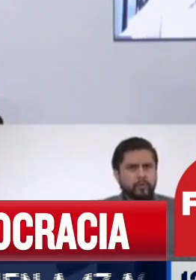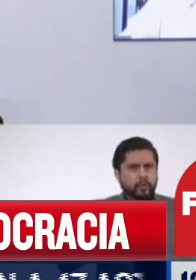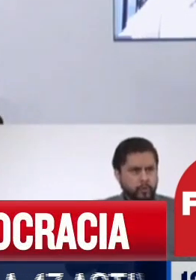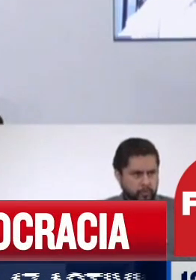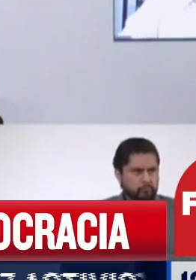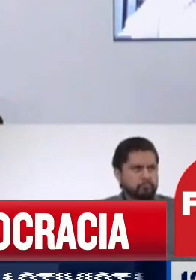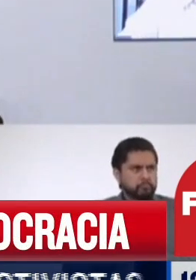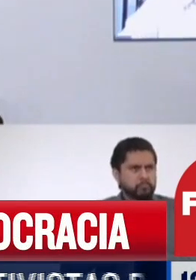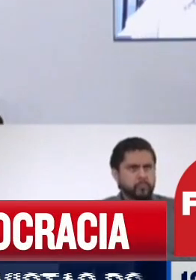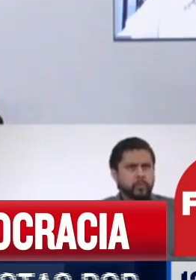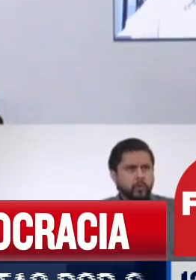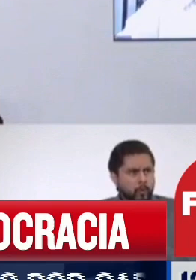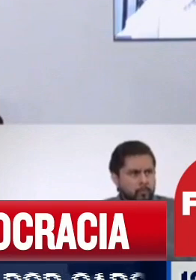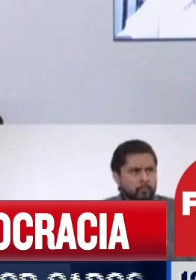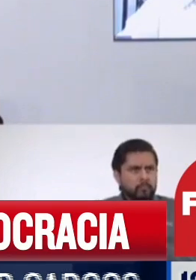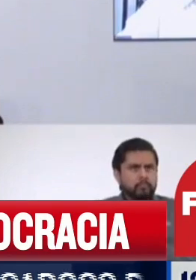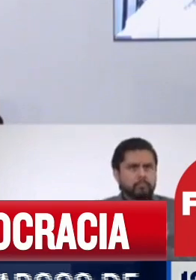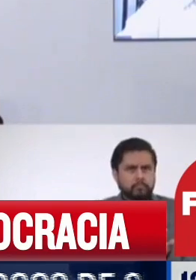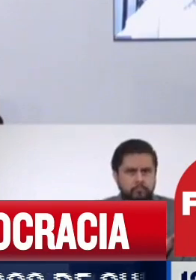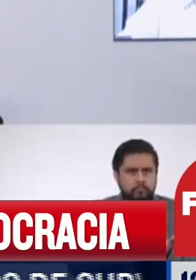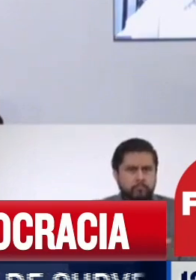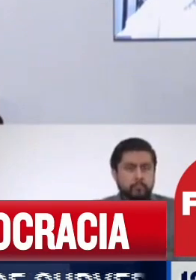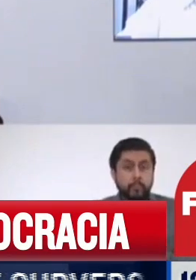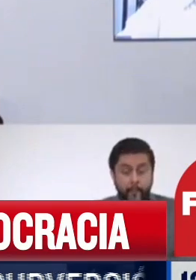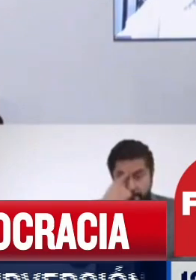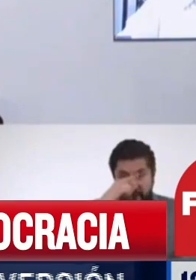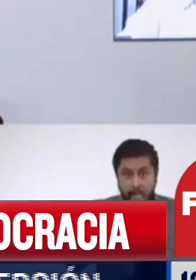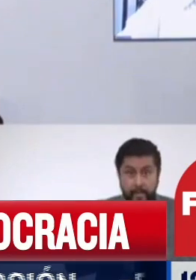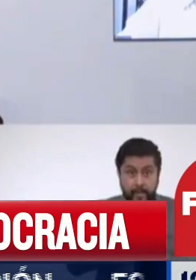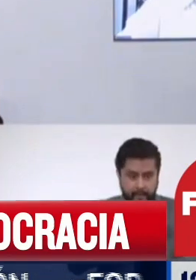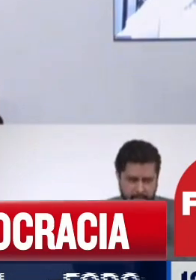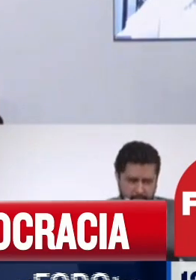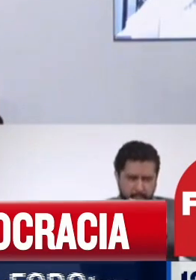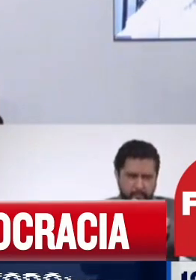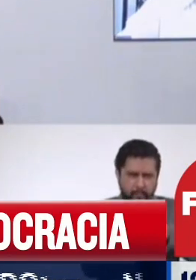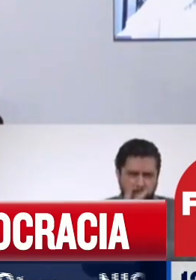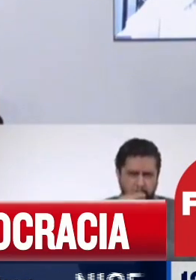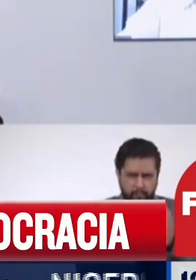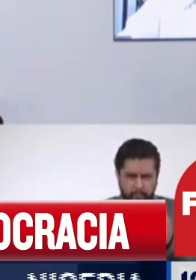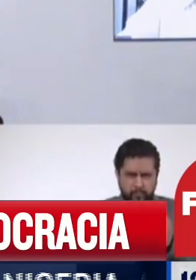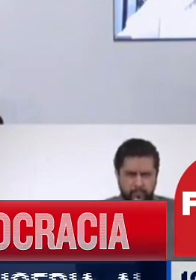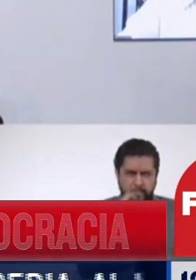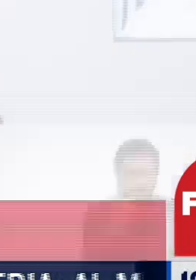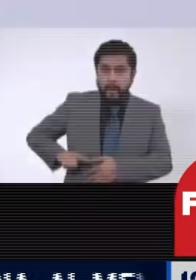de Puebla, Tabasco, Veracruz, Morelos, Chiapas y Baja California.